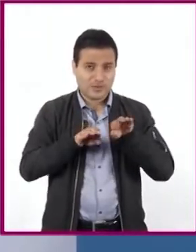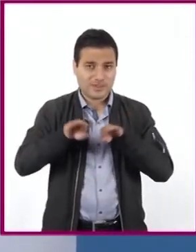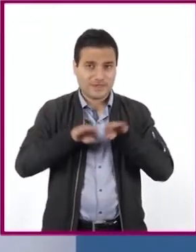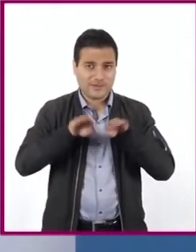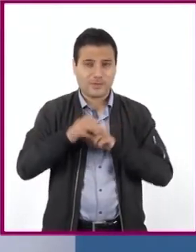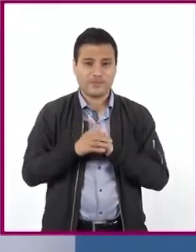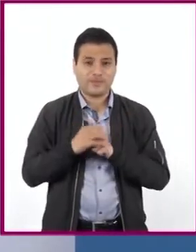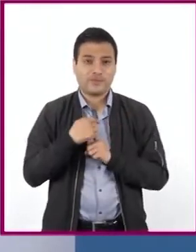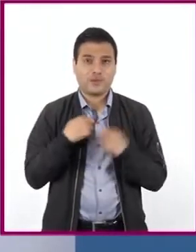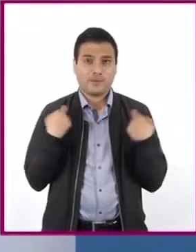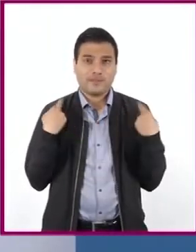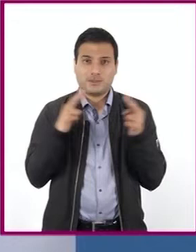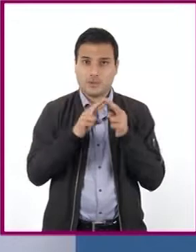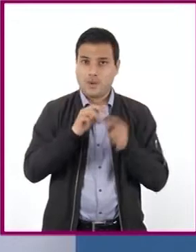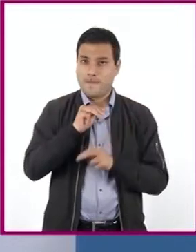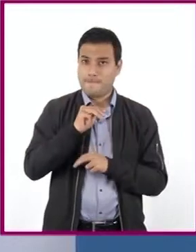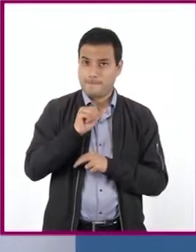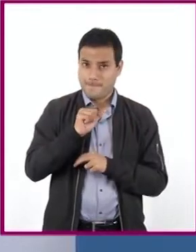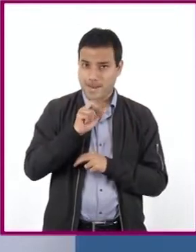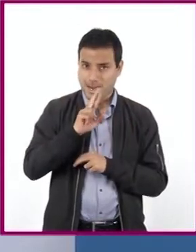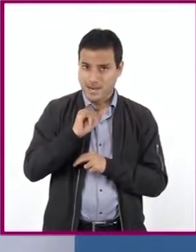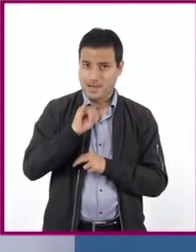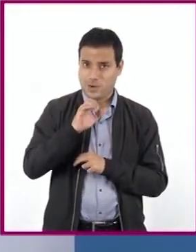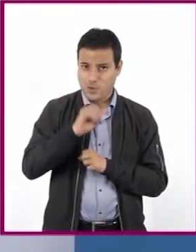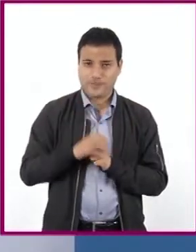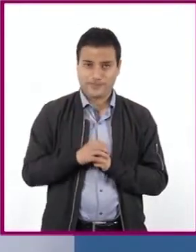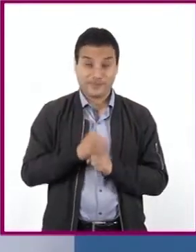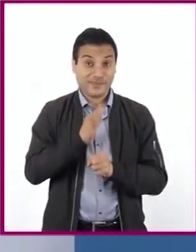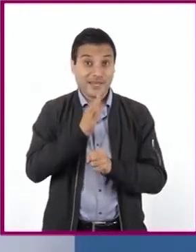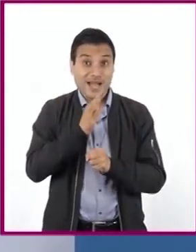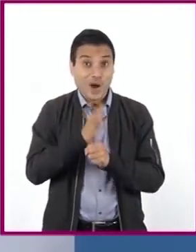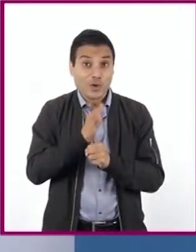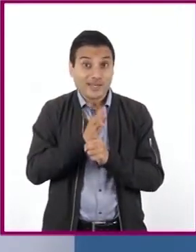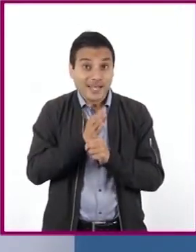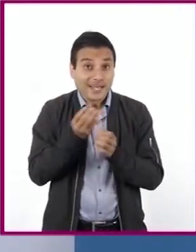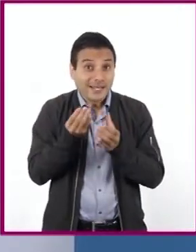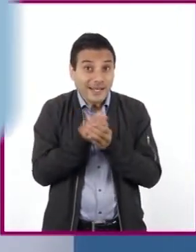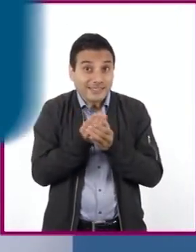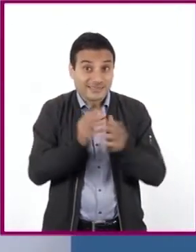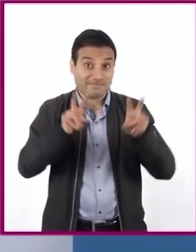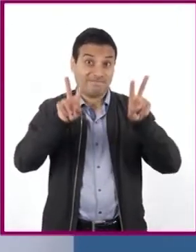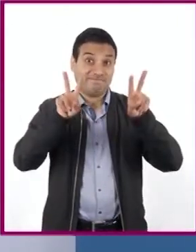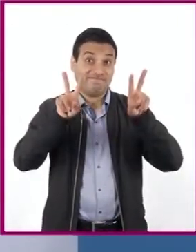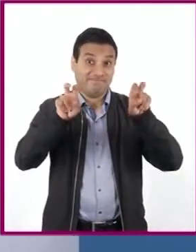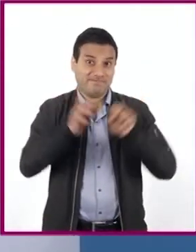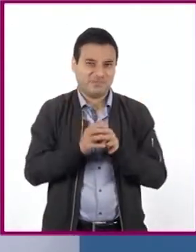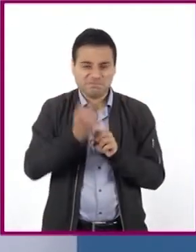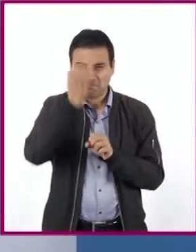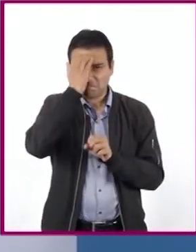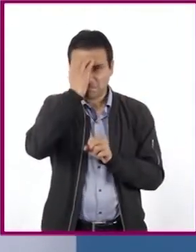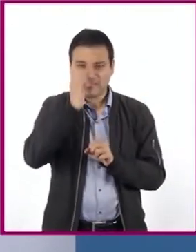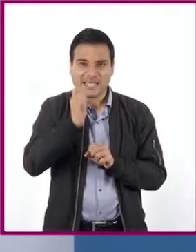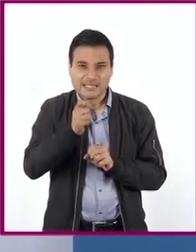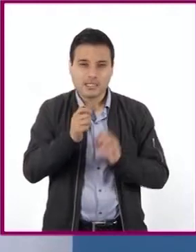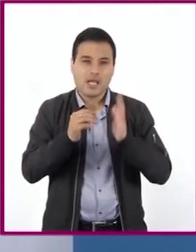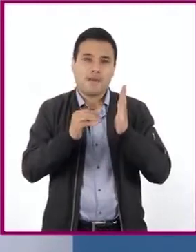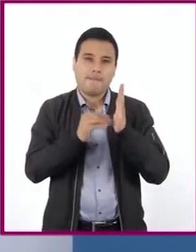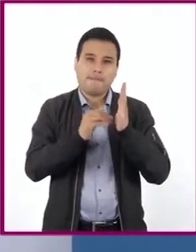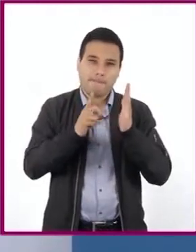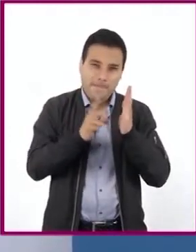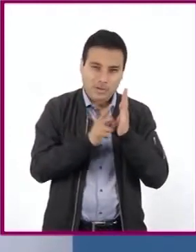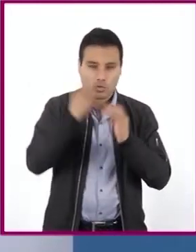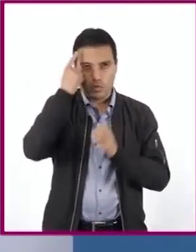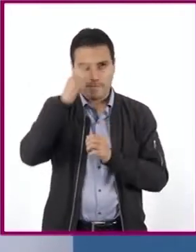Prieto Hernández y en esta lección les invito a conocer nuevas técnicas, procedimientos y algoritmos para resolver